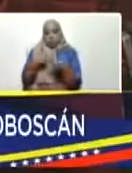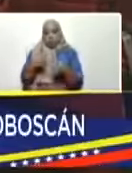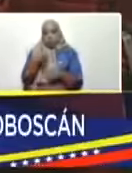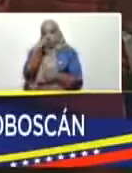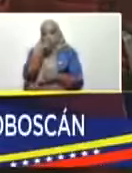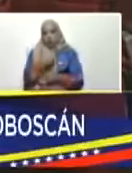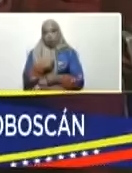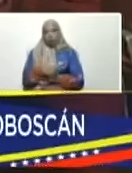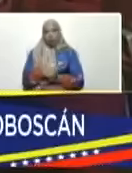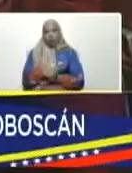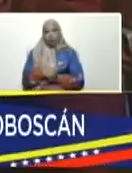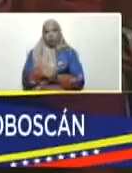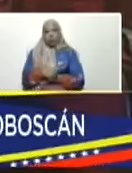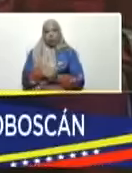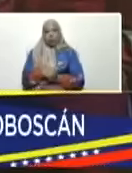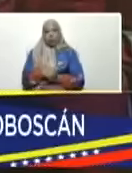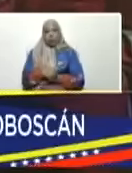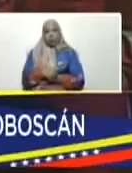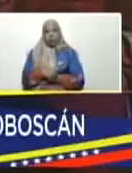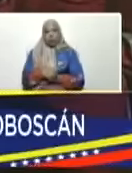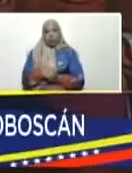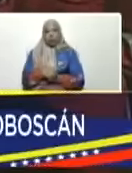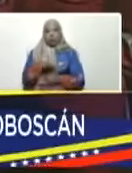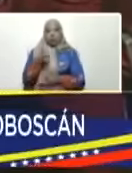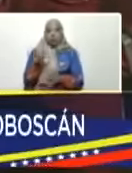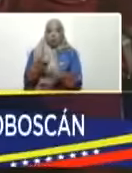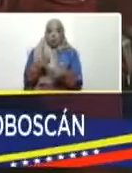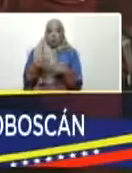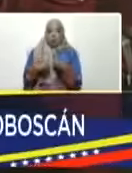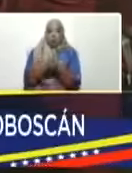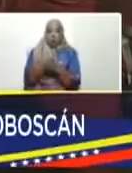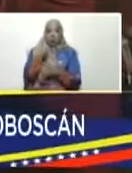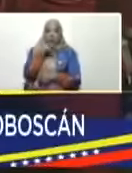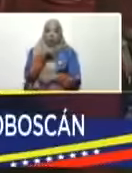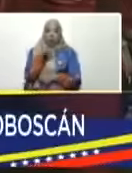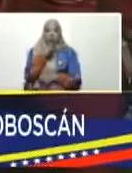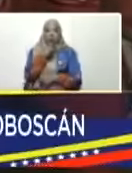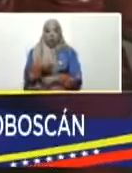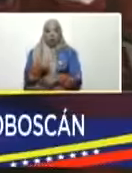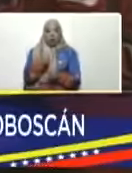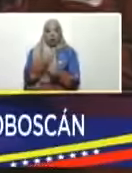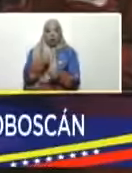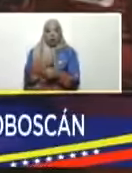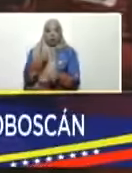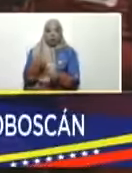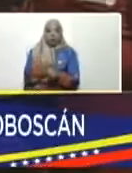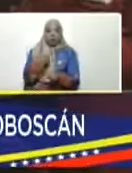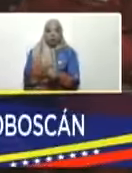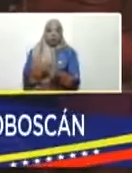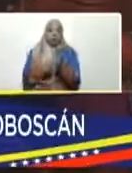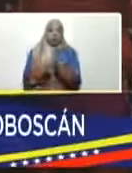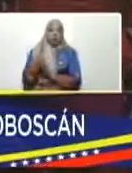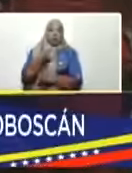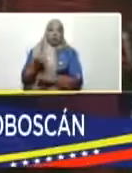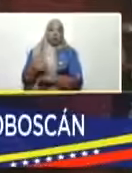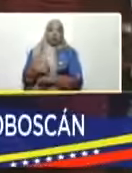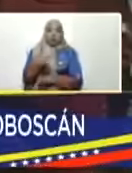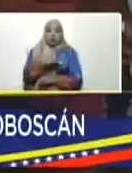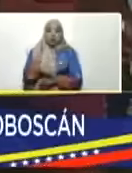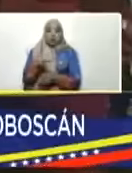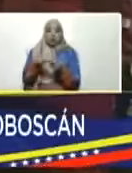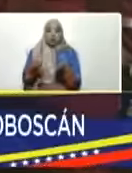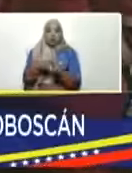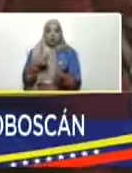año, julio, agosto, septiembre, octubre, noviembre, diciembre, va a ser de trabajo, de crecimiento, de paz,